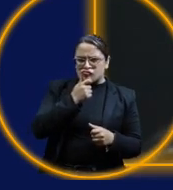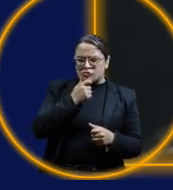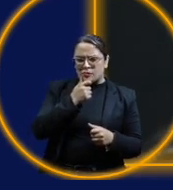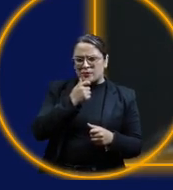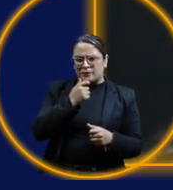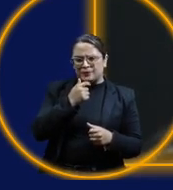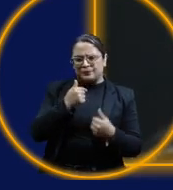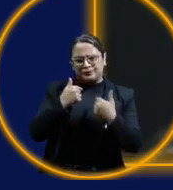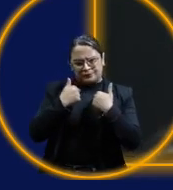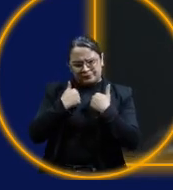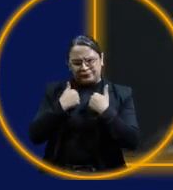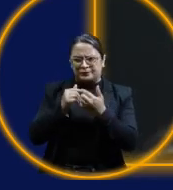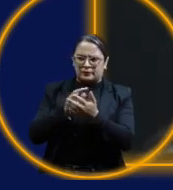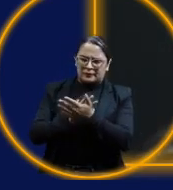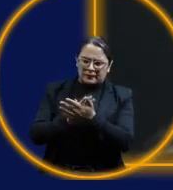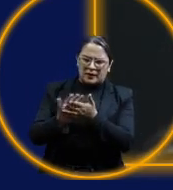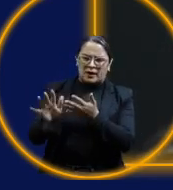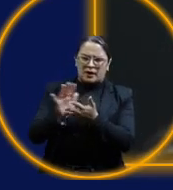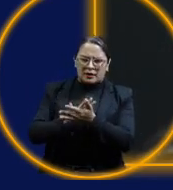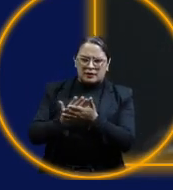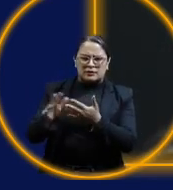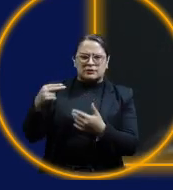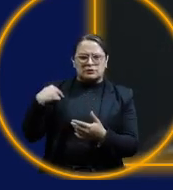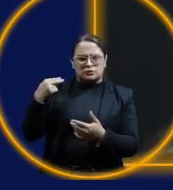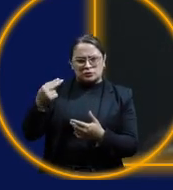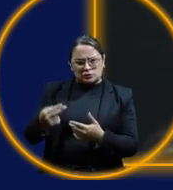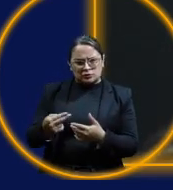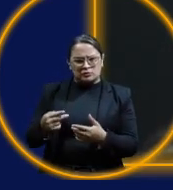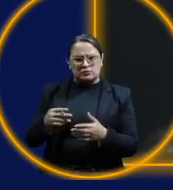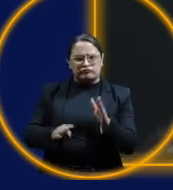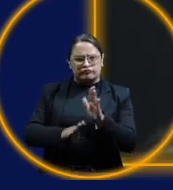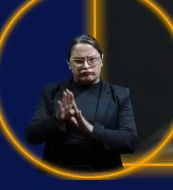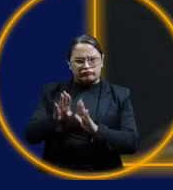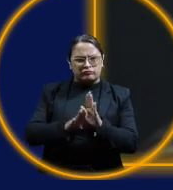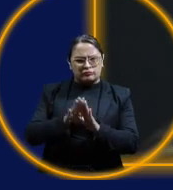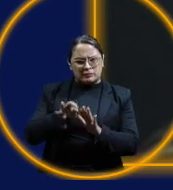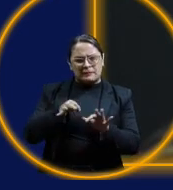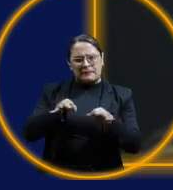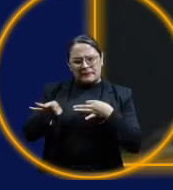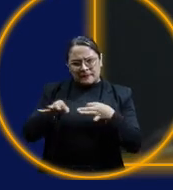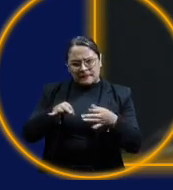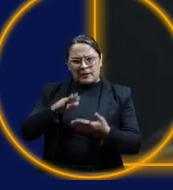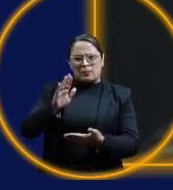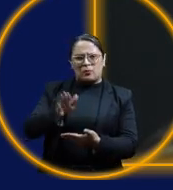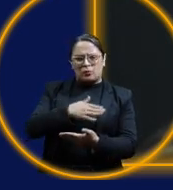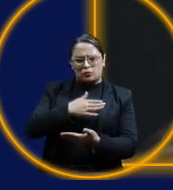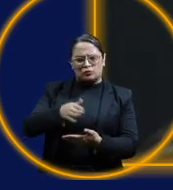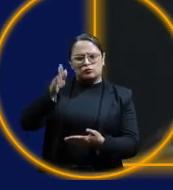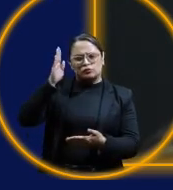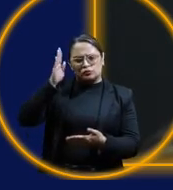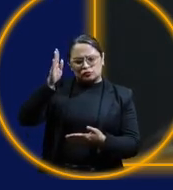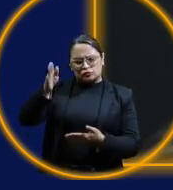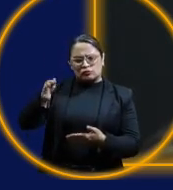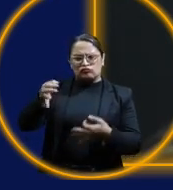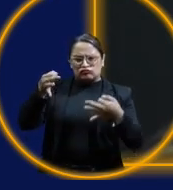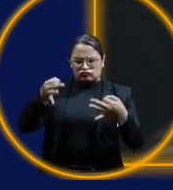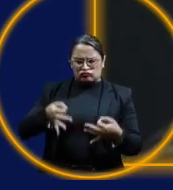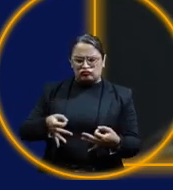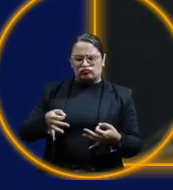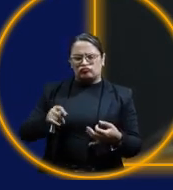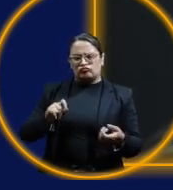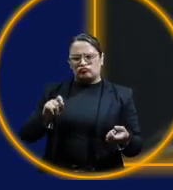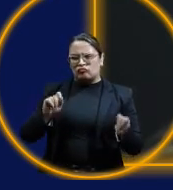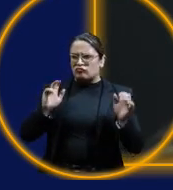yo y está contando sus historias acerca de qué tan exitoso es él y que dice el futuro de la música es va a ser tour y